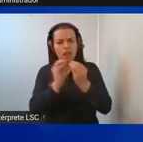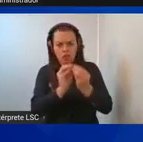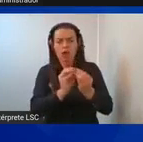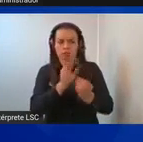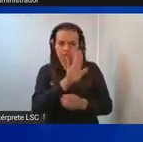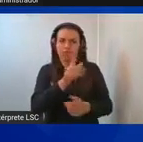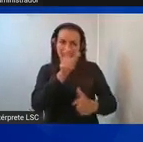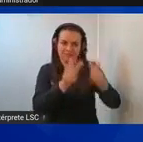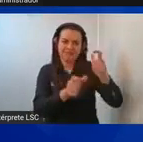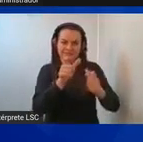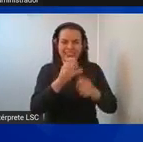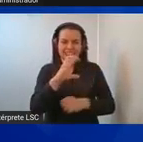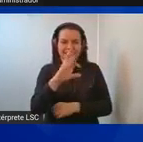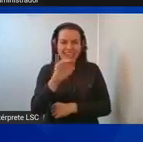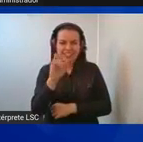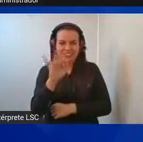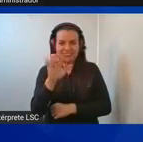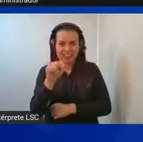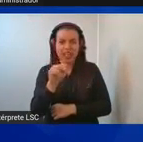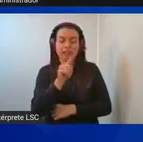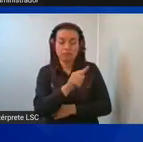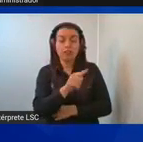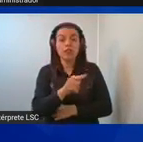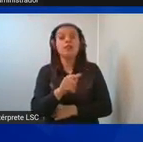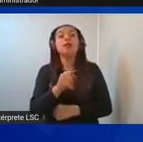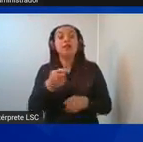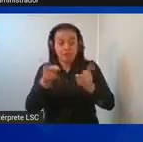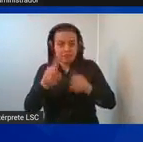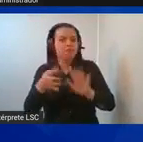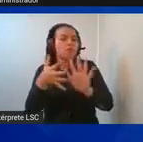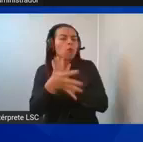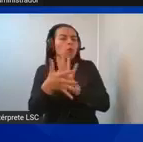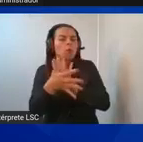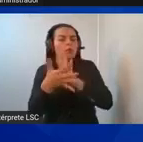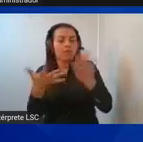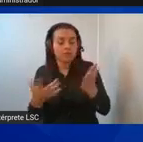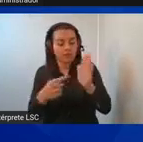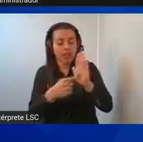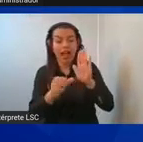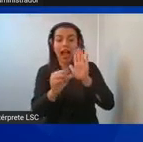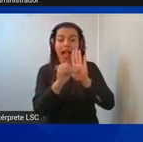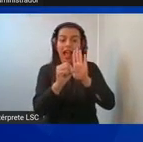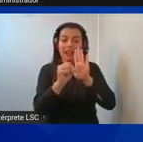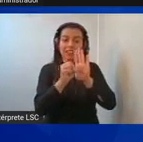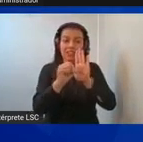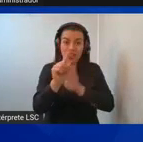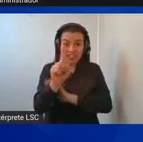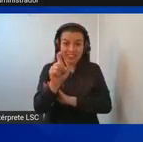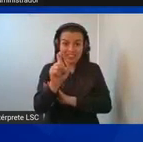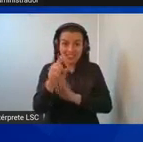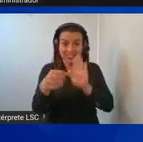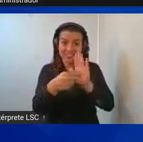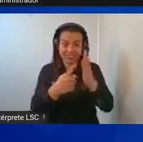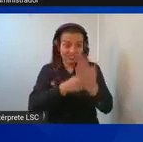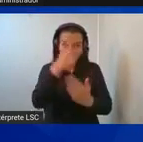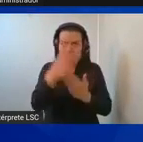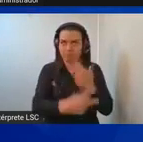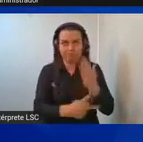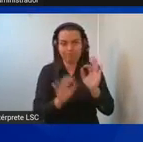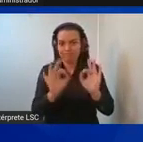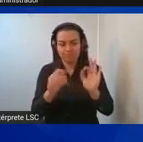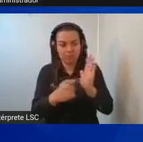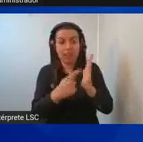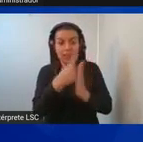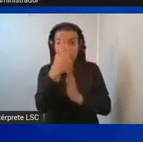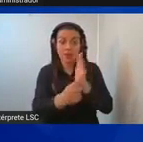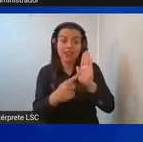y además, Natalia, es que en el artículo 6 de este maravilloso proyecto de ley, gracias